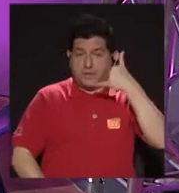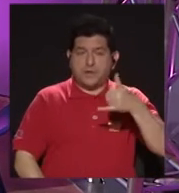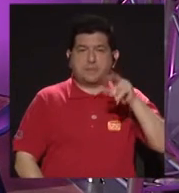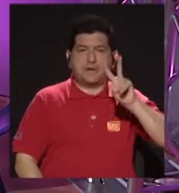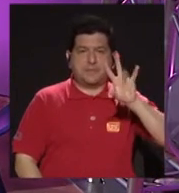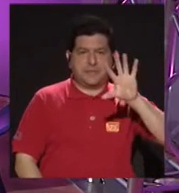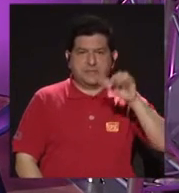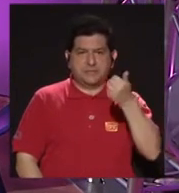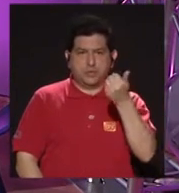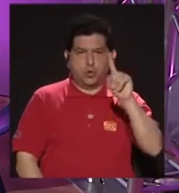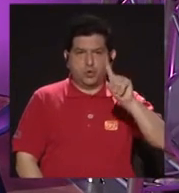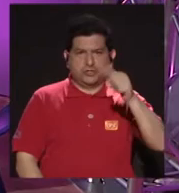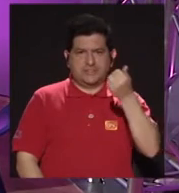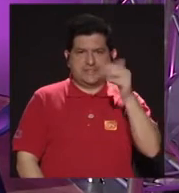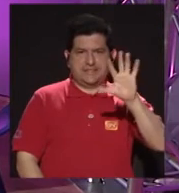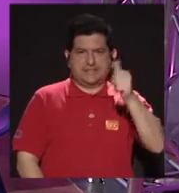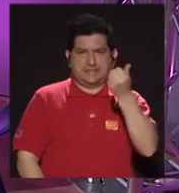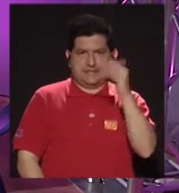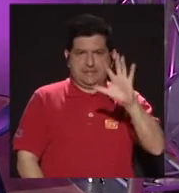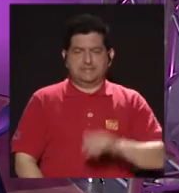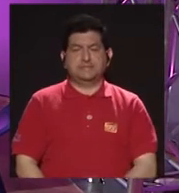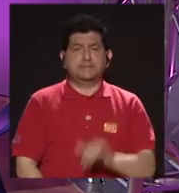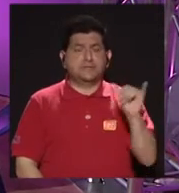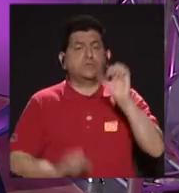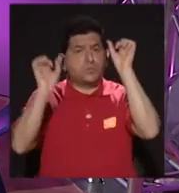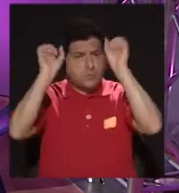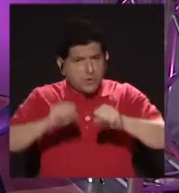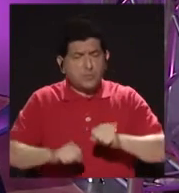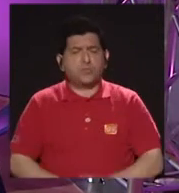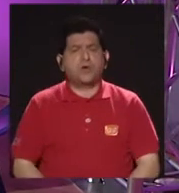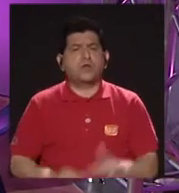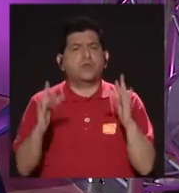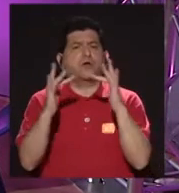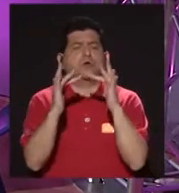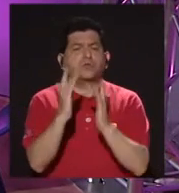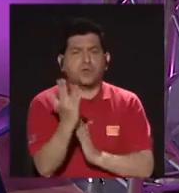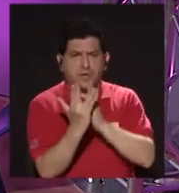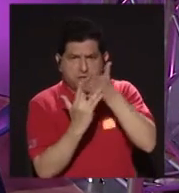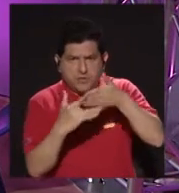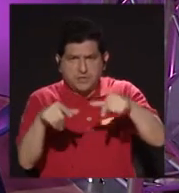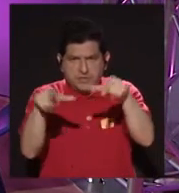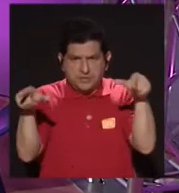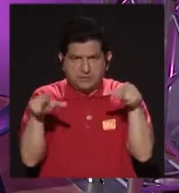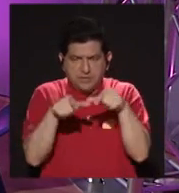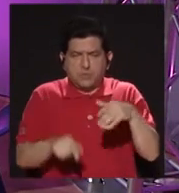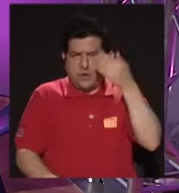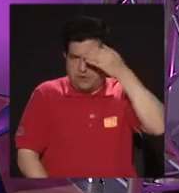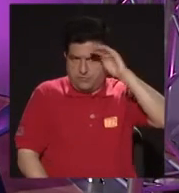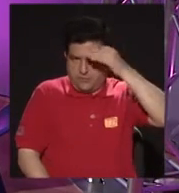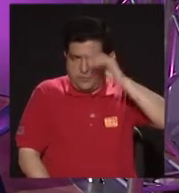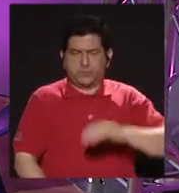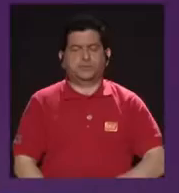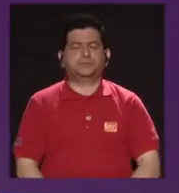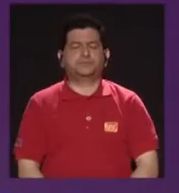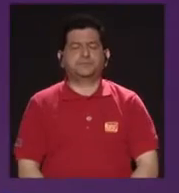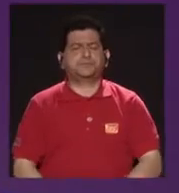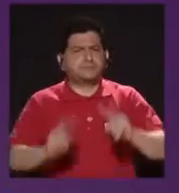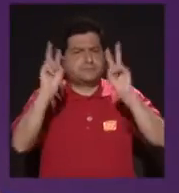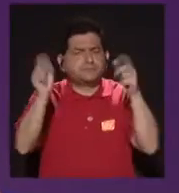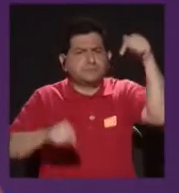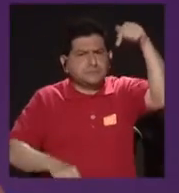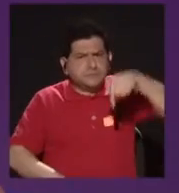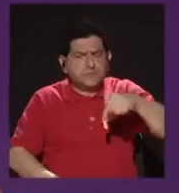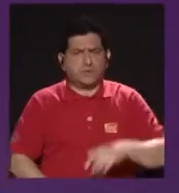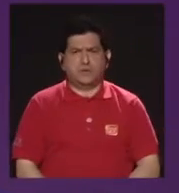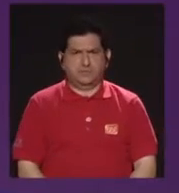25 11 15 15 también puede contactarnos mediante nuestra página de facebook el tema de hoy